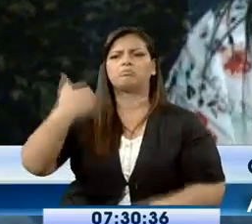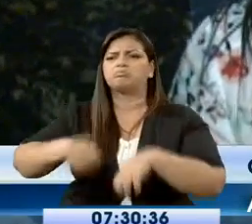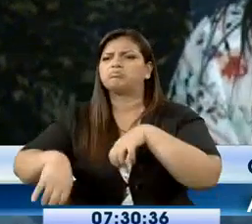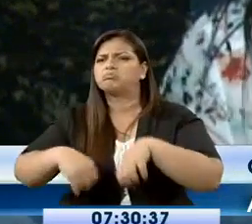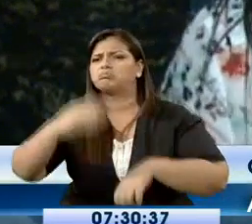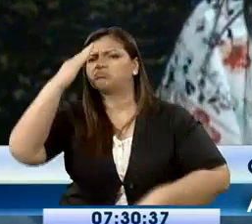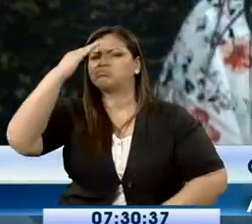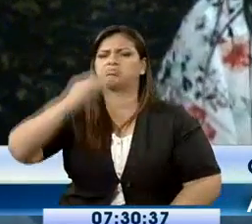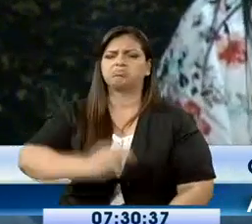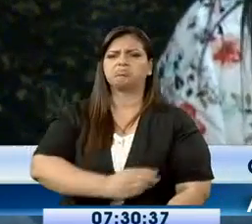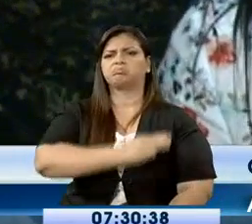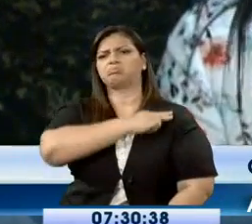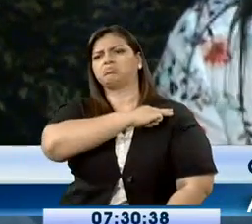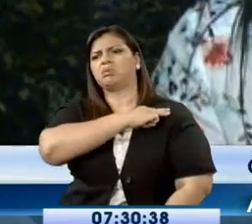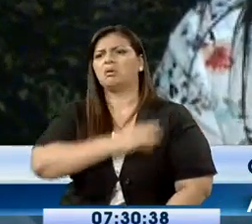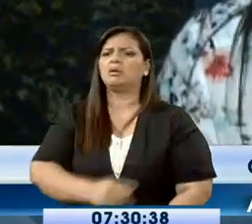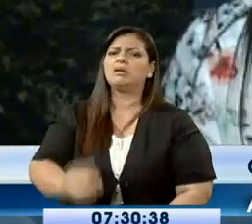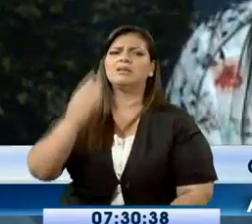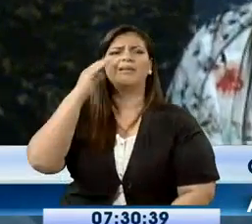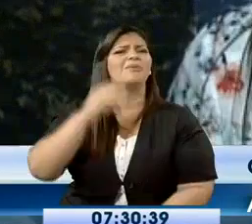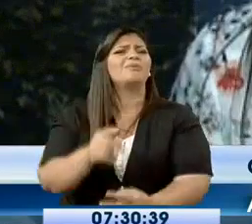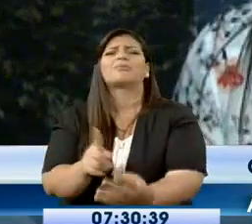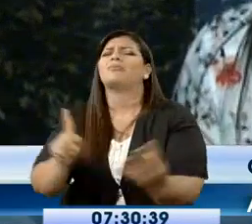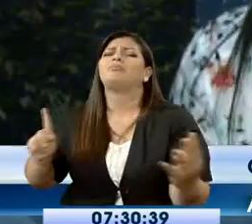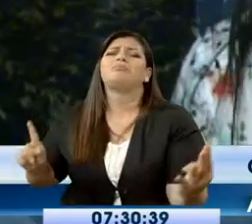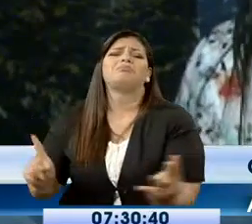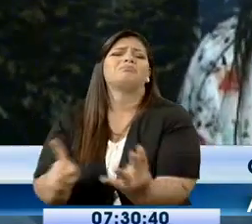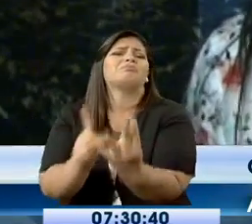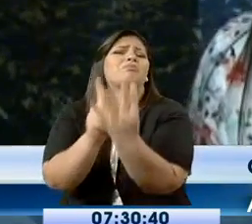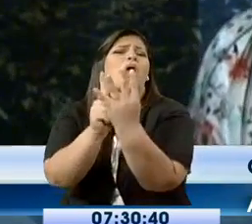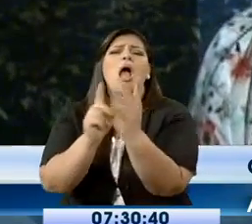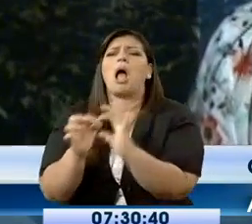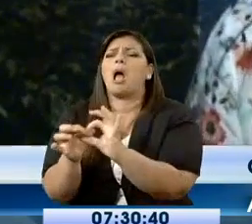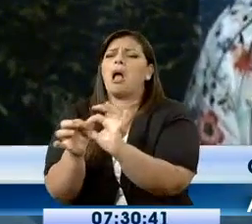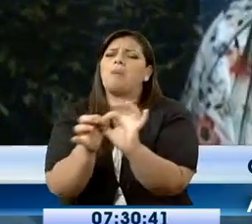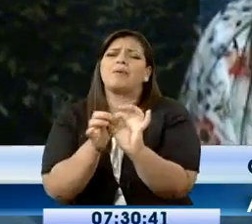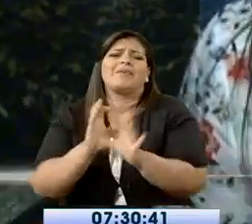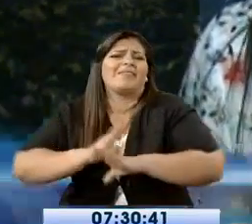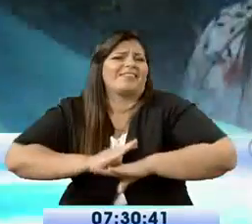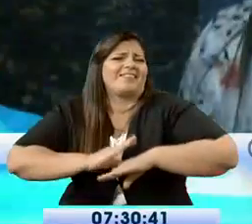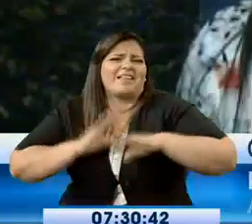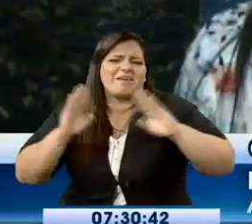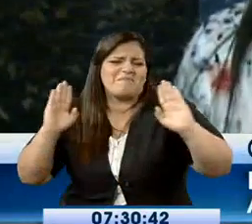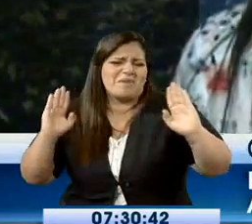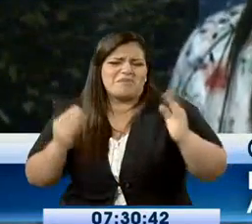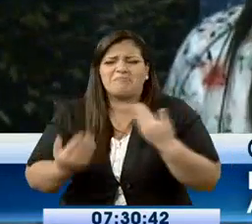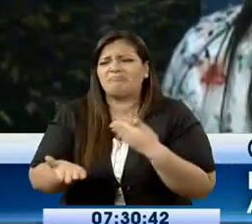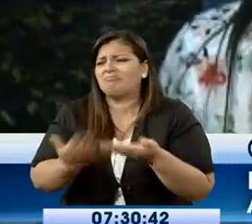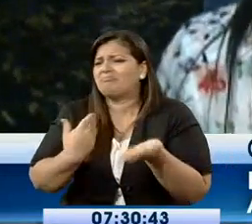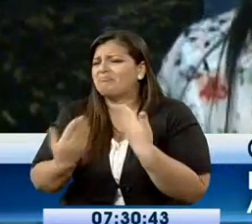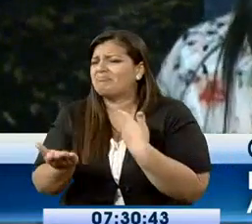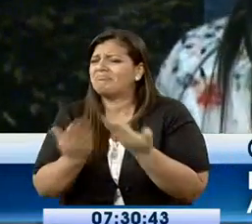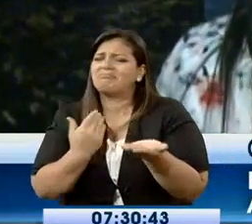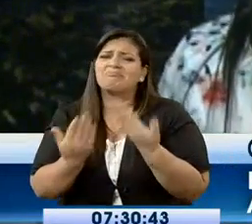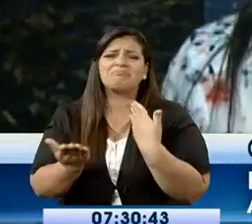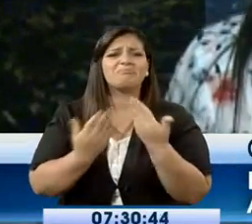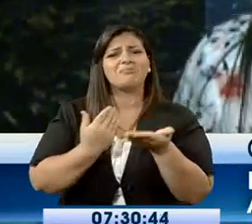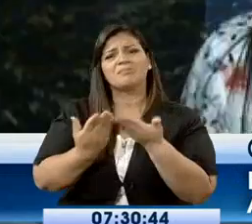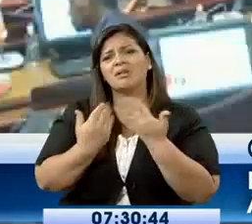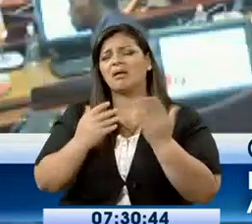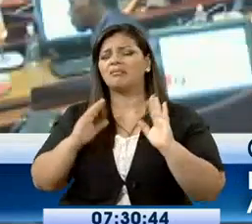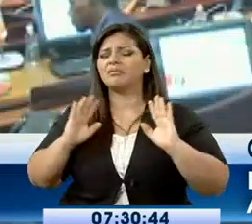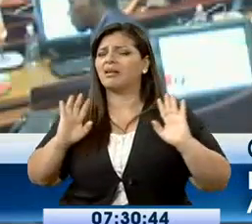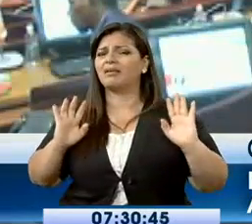allí ha habido un encuentro en el que se han juntado algunos compañeros militantes y han compartido algunos temas que pueden ser de